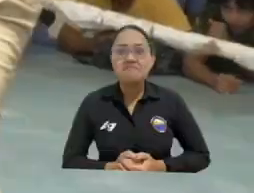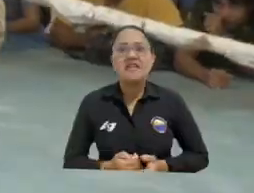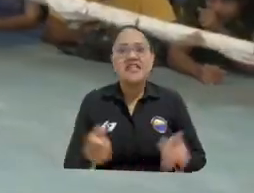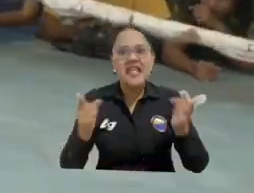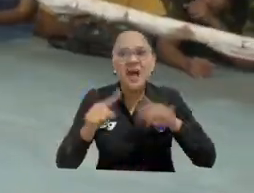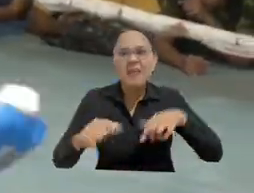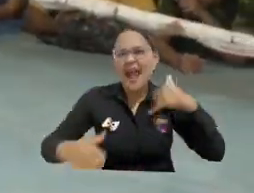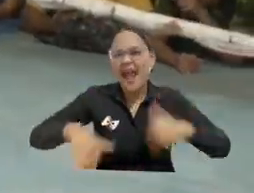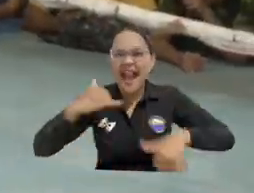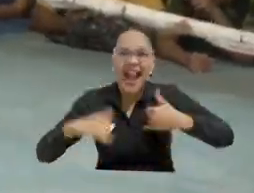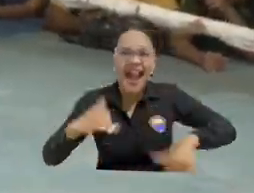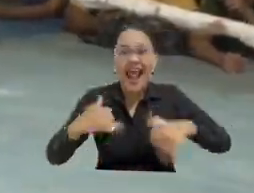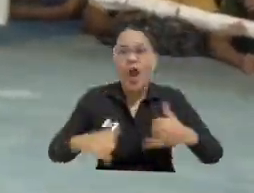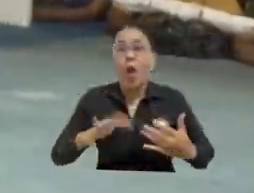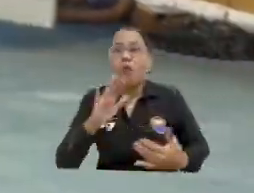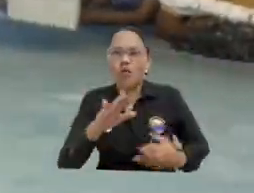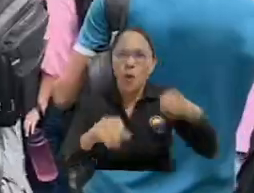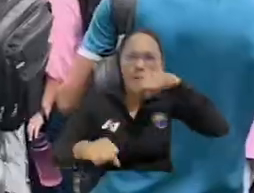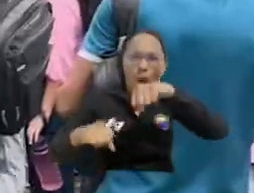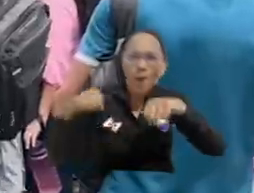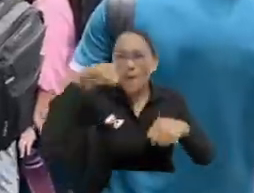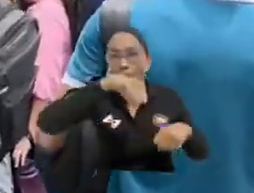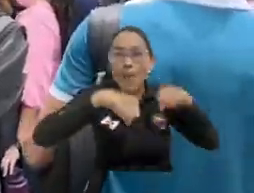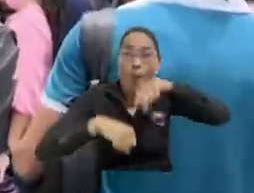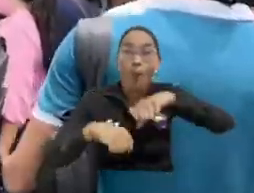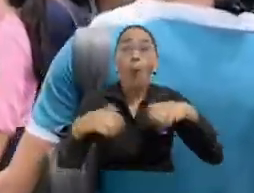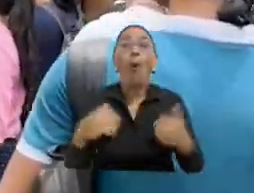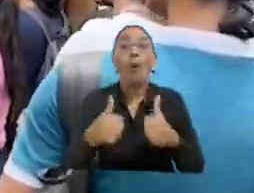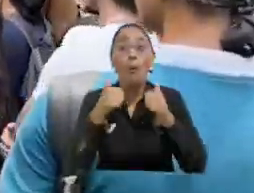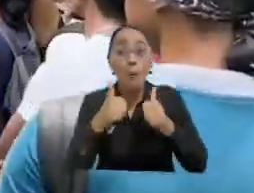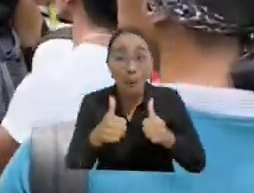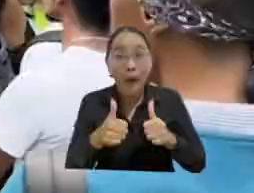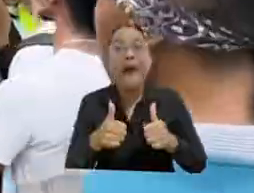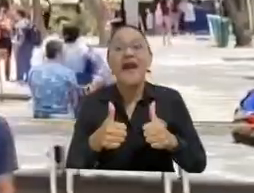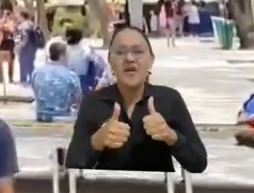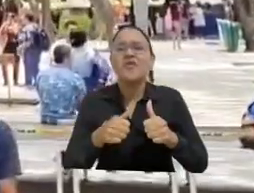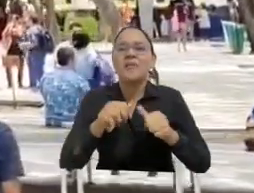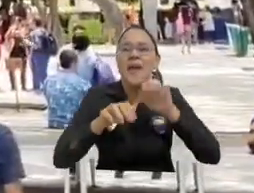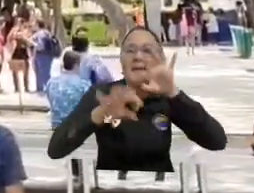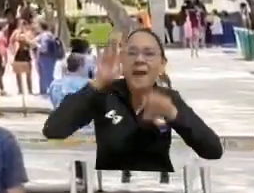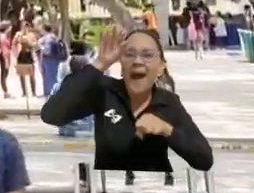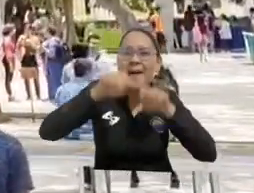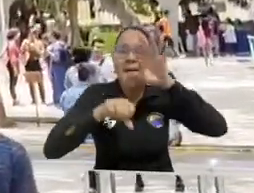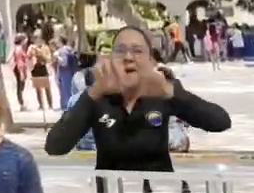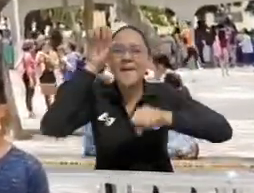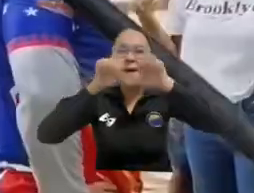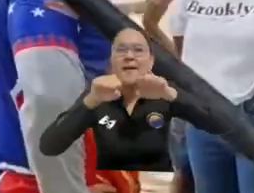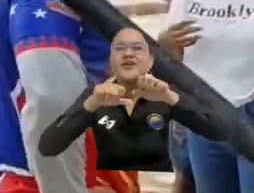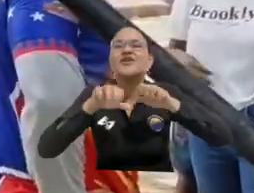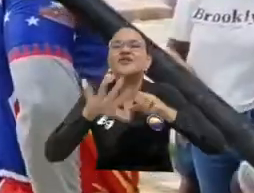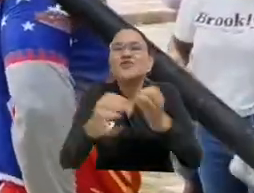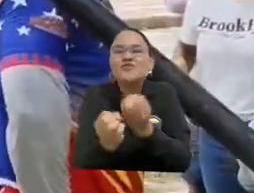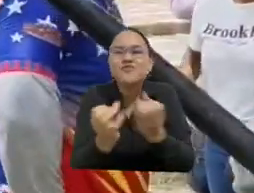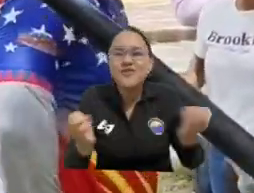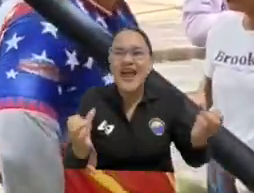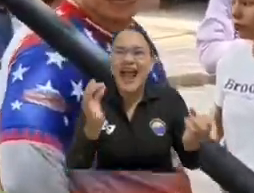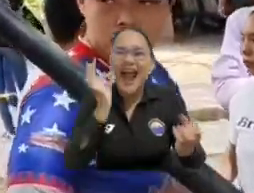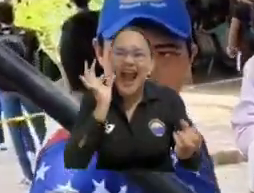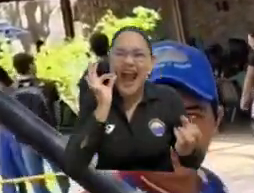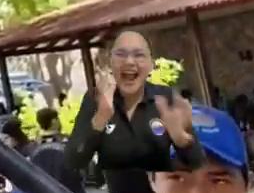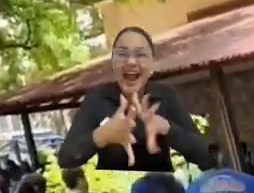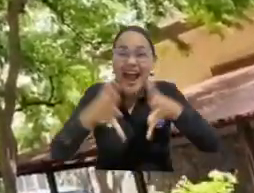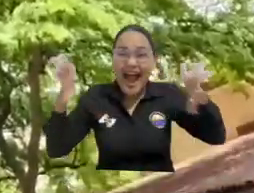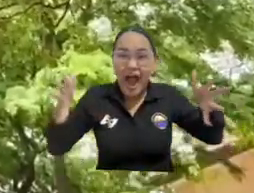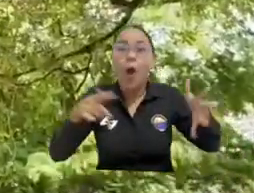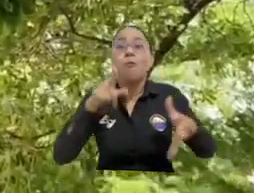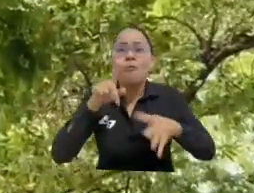En el plano recreativo, el ring de boxeo contó con una gran acogida, al igual que el muro de escalar, ubicados en la zona verde de la cafetería central.